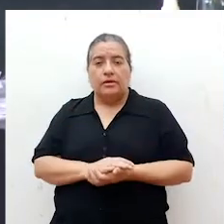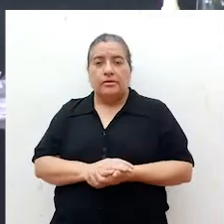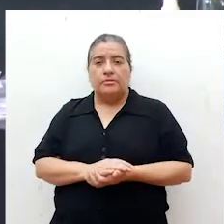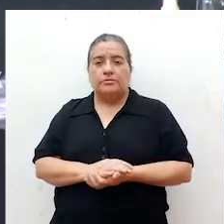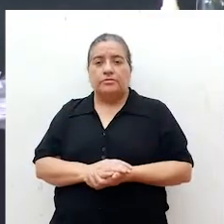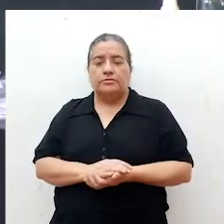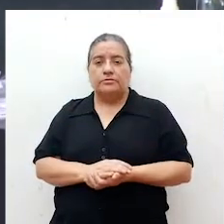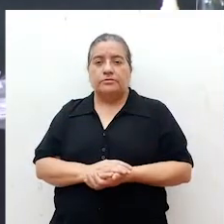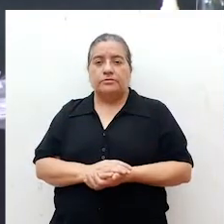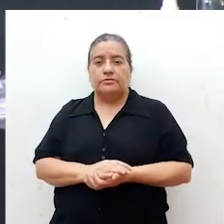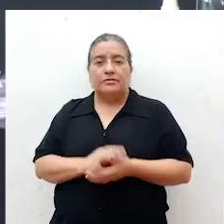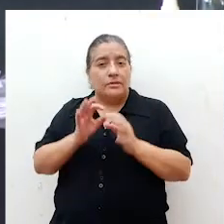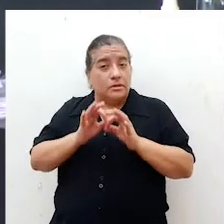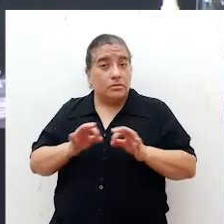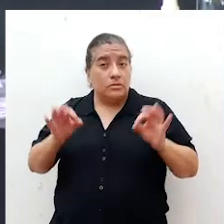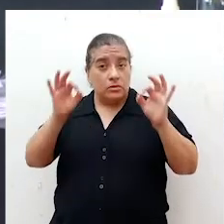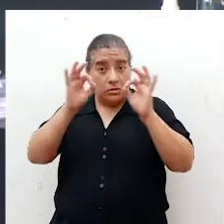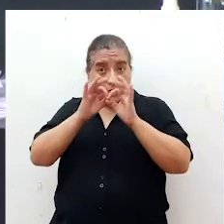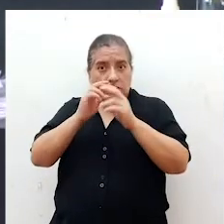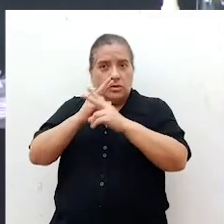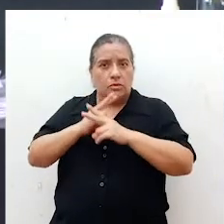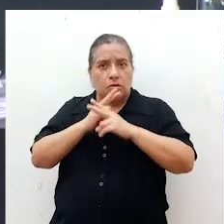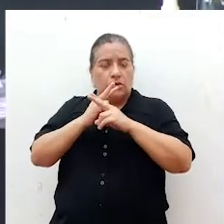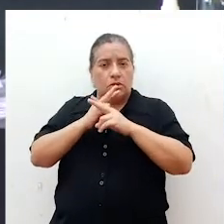mascarilla era